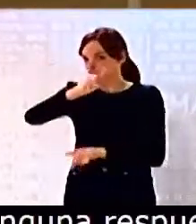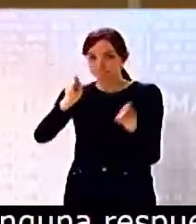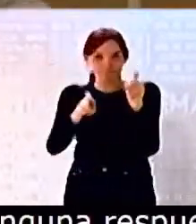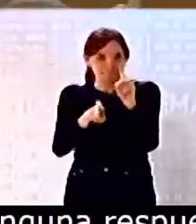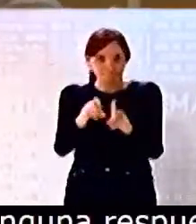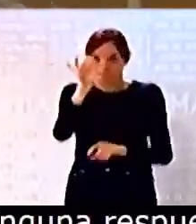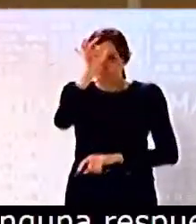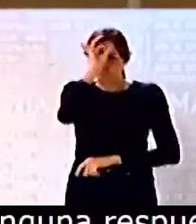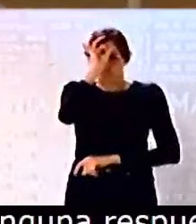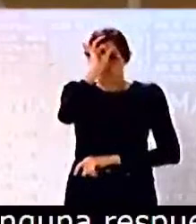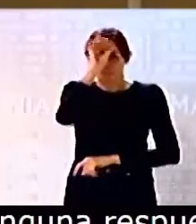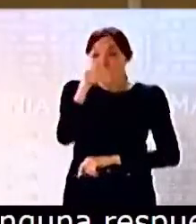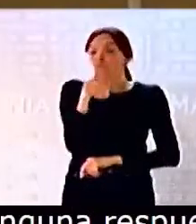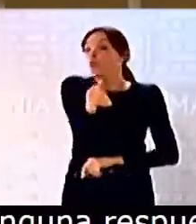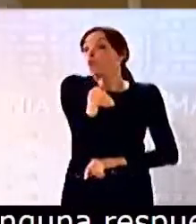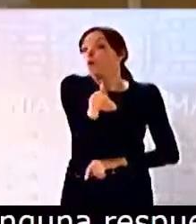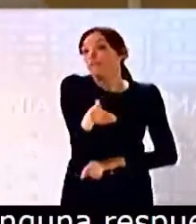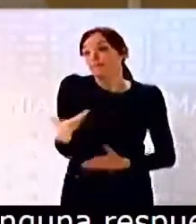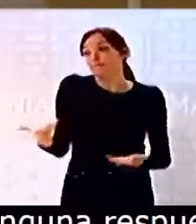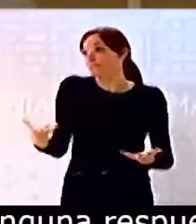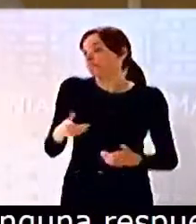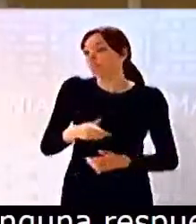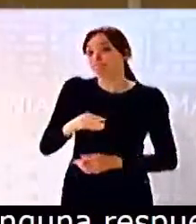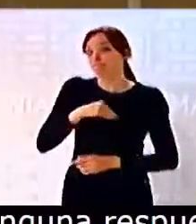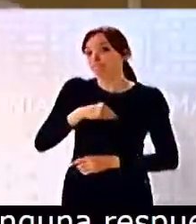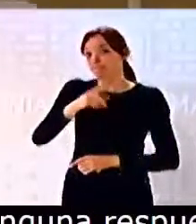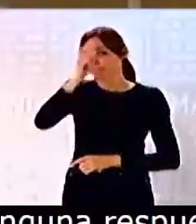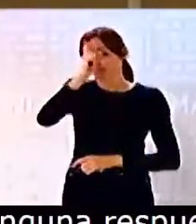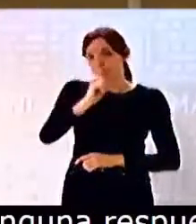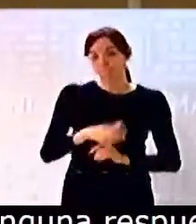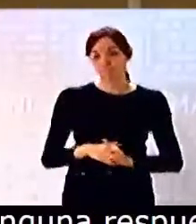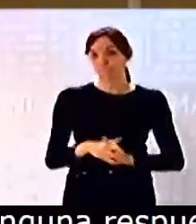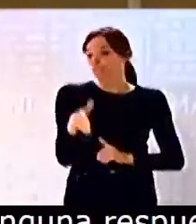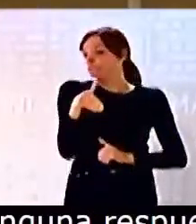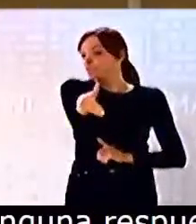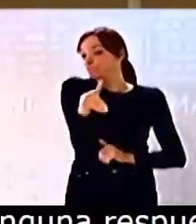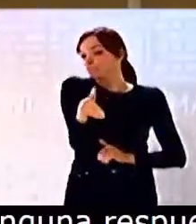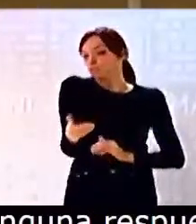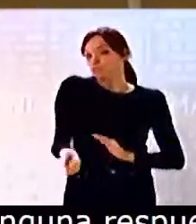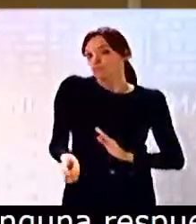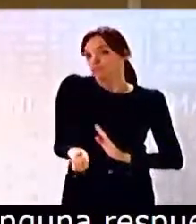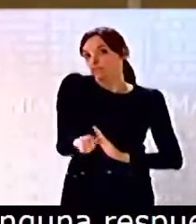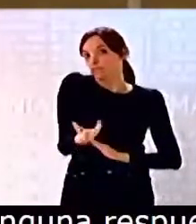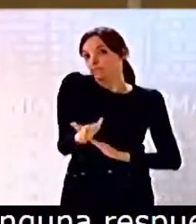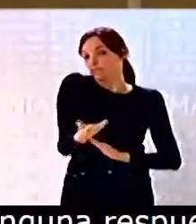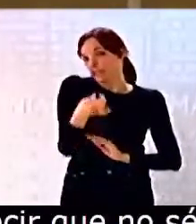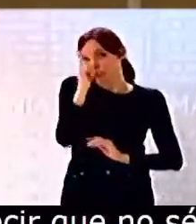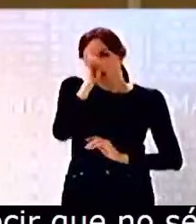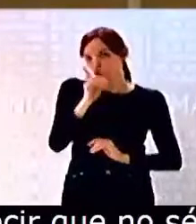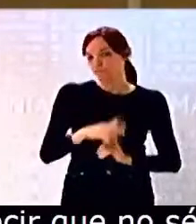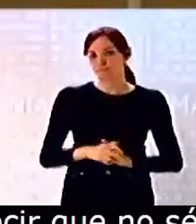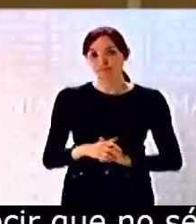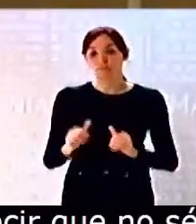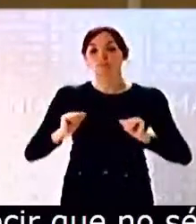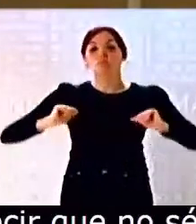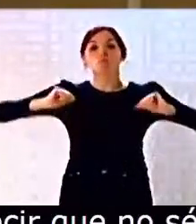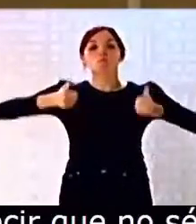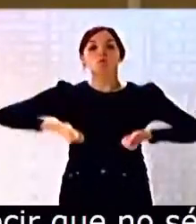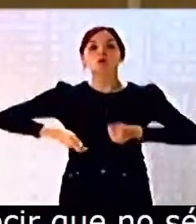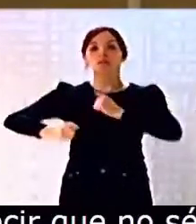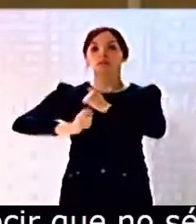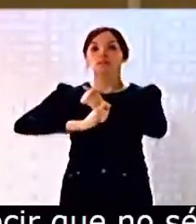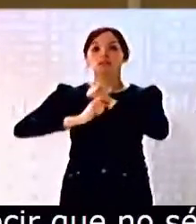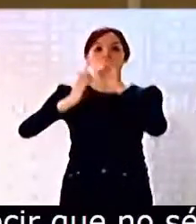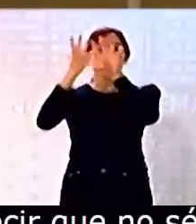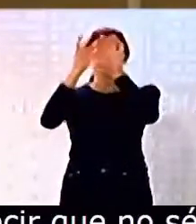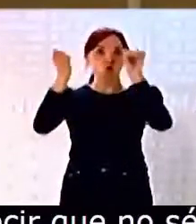Así es que no lamento decirle que no sé cuándo vamos a poder aplicar lo que viene en la estrategia de